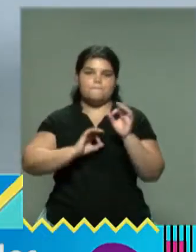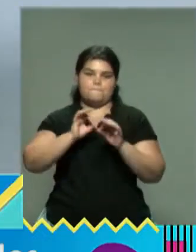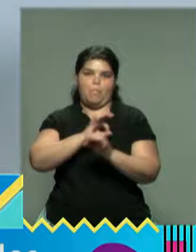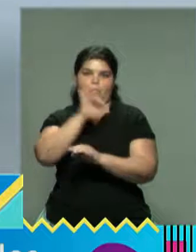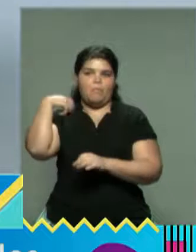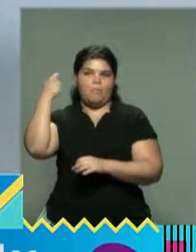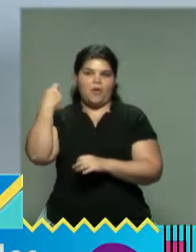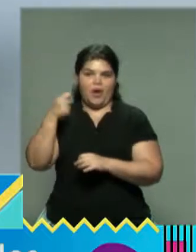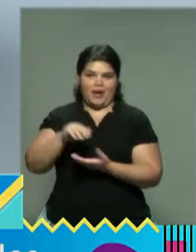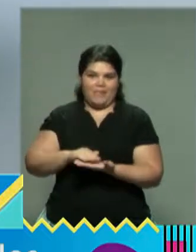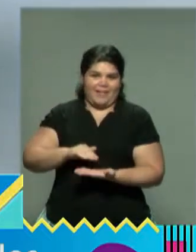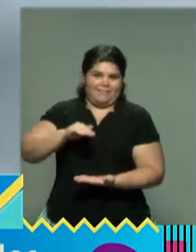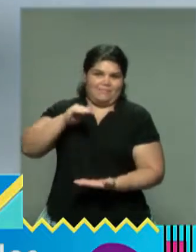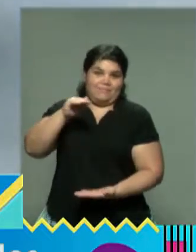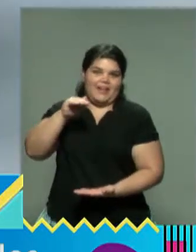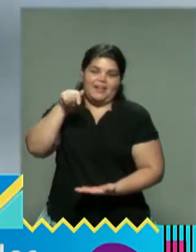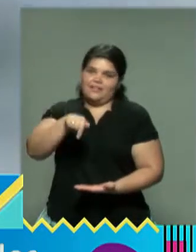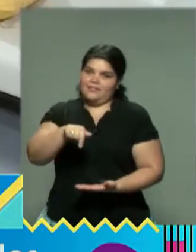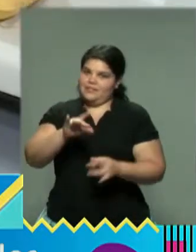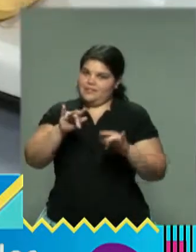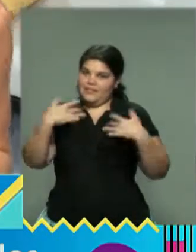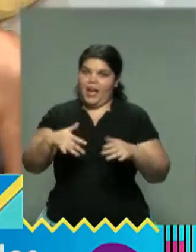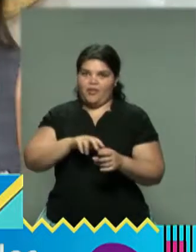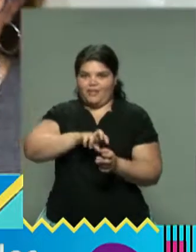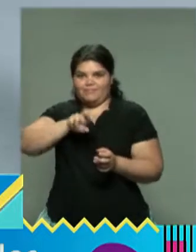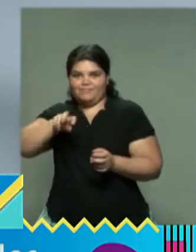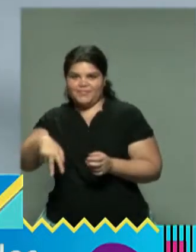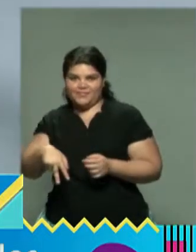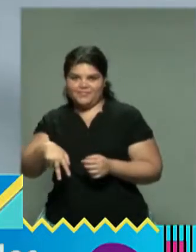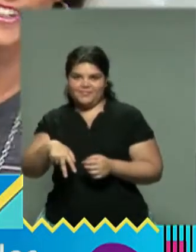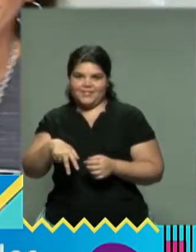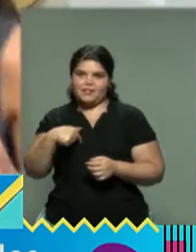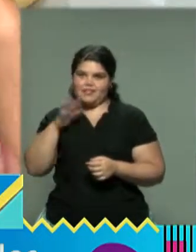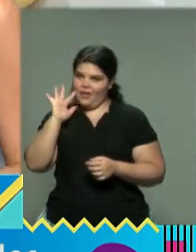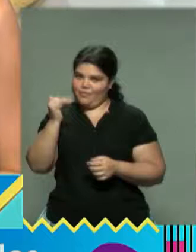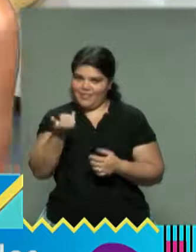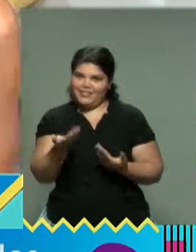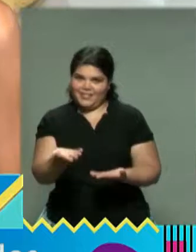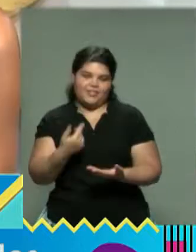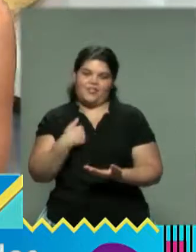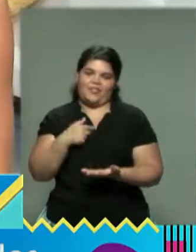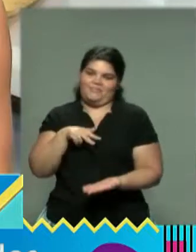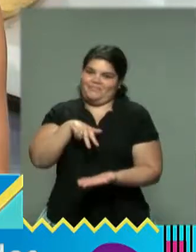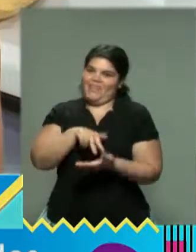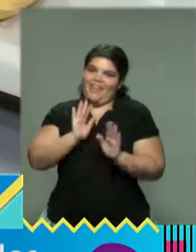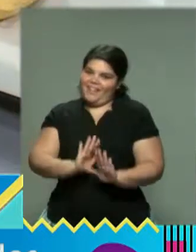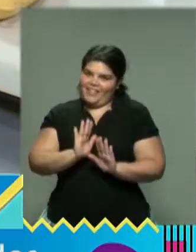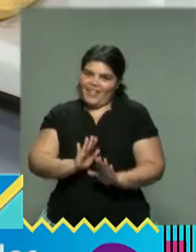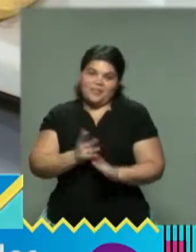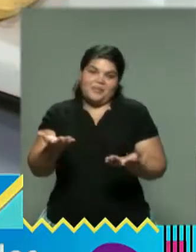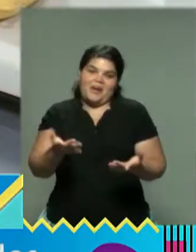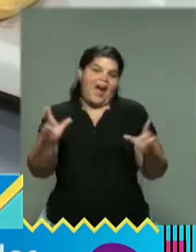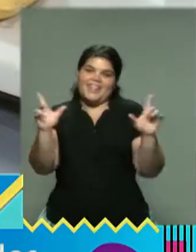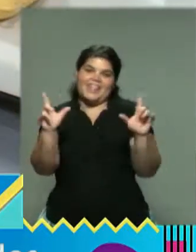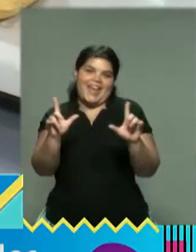alguien me va... tanto extremo, ¿me bajo? Ahora. Se nota, ¿no? Bueno, no me voy a bajar. Es la tele. Es